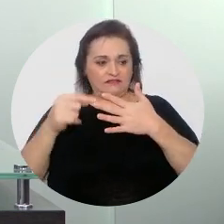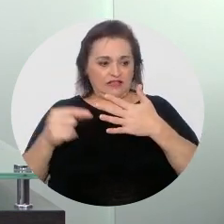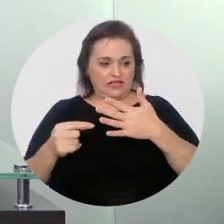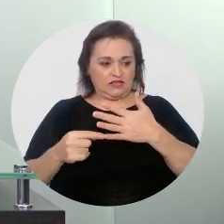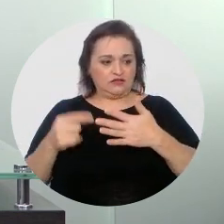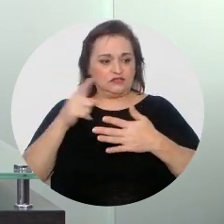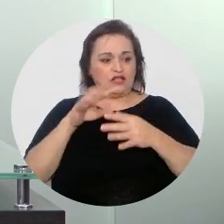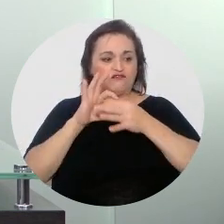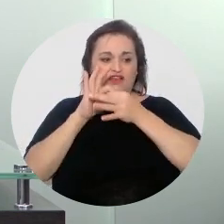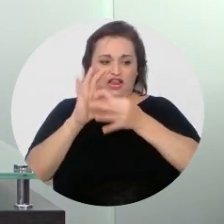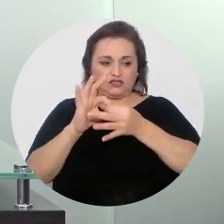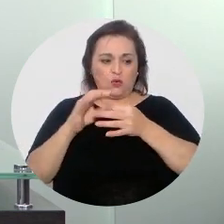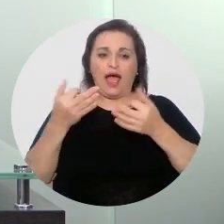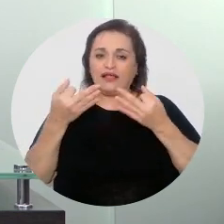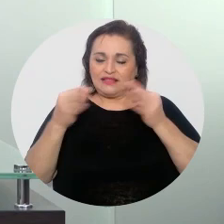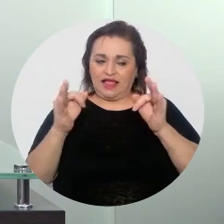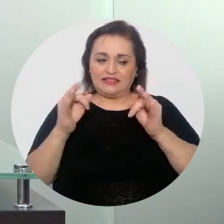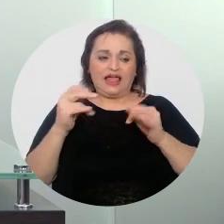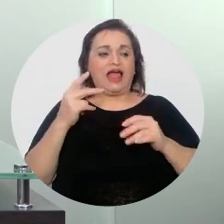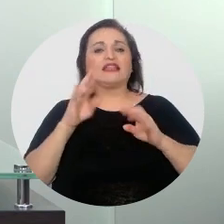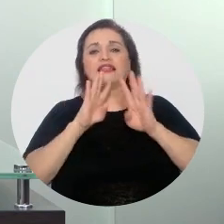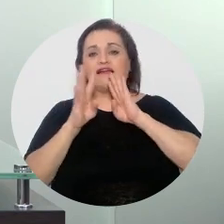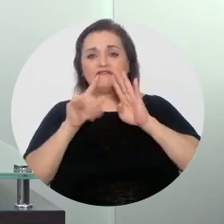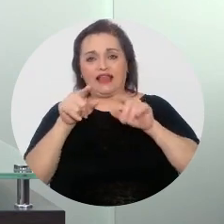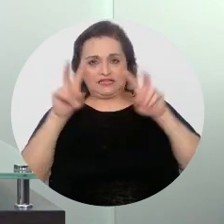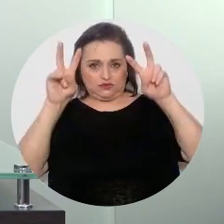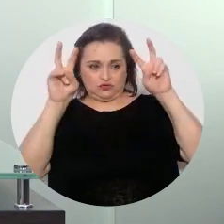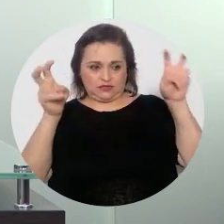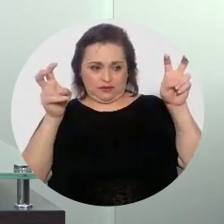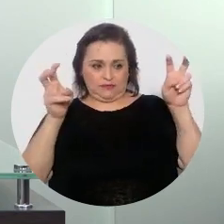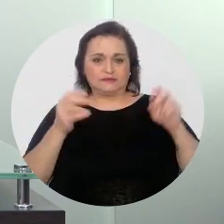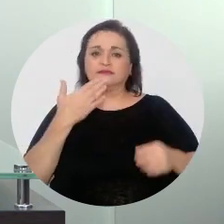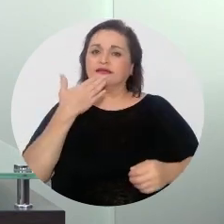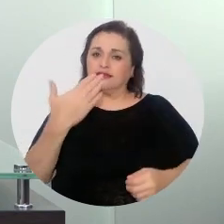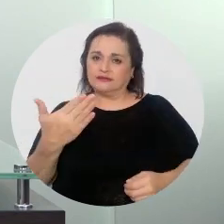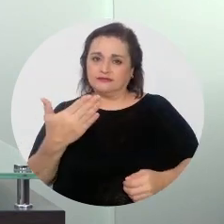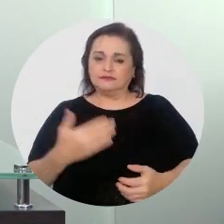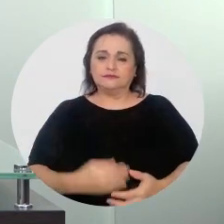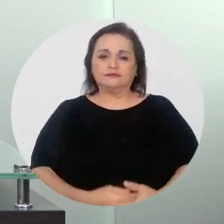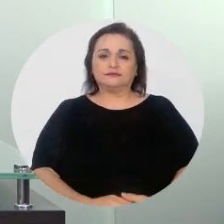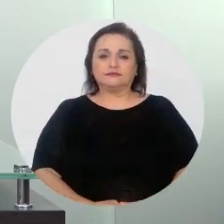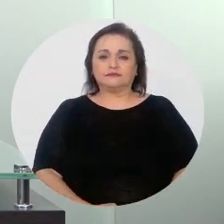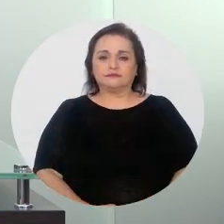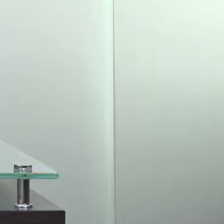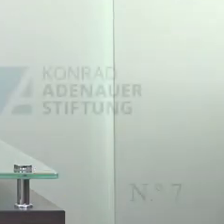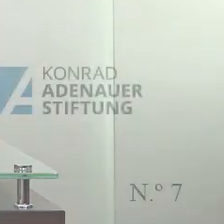los efectos que ustedes estimen pertinentes al tratar y al abordar esta materia.